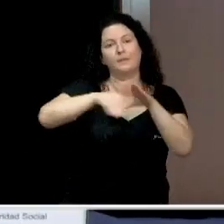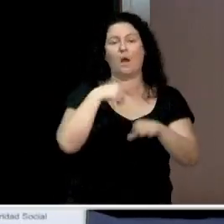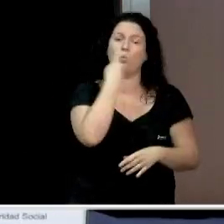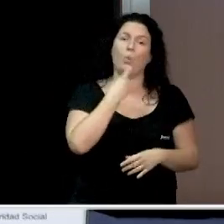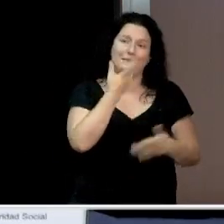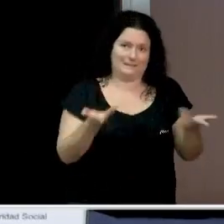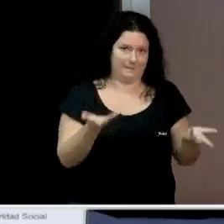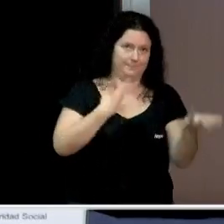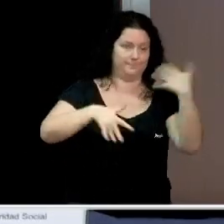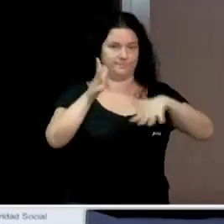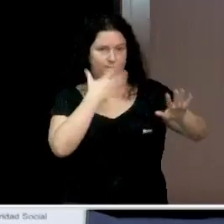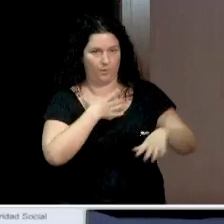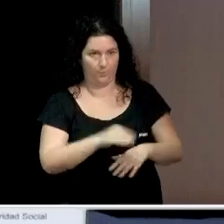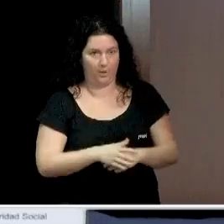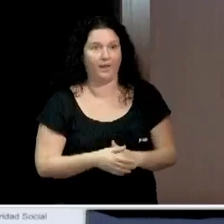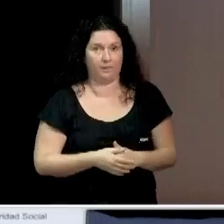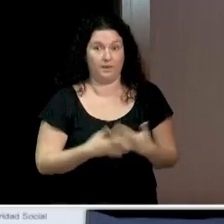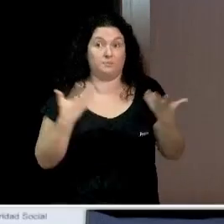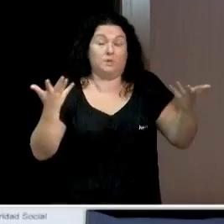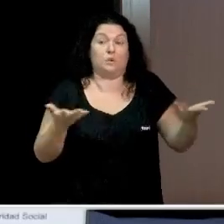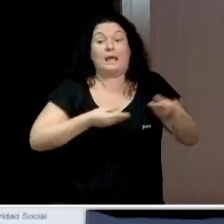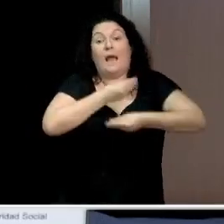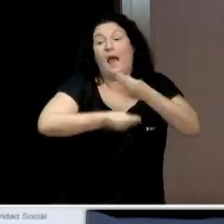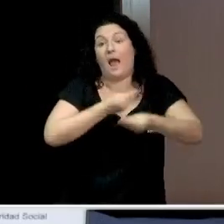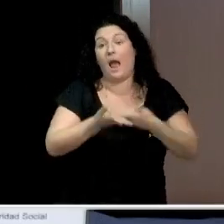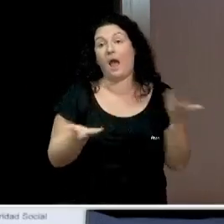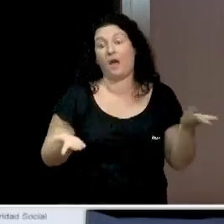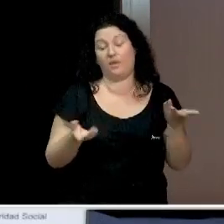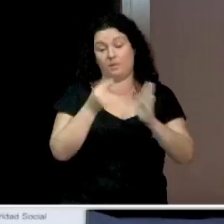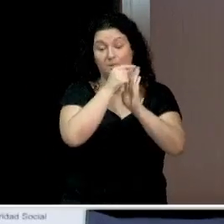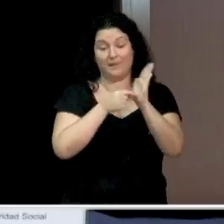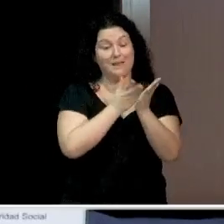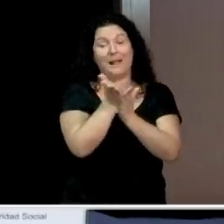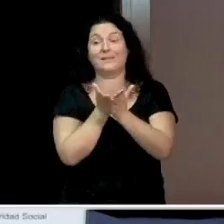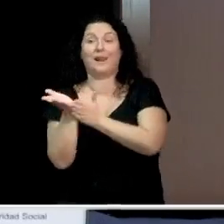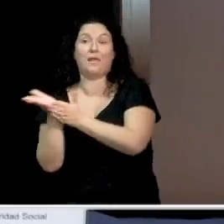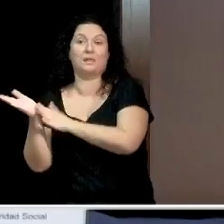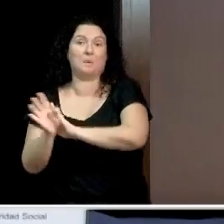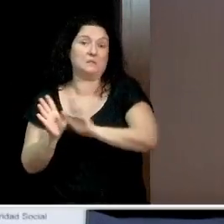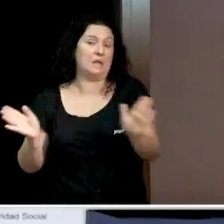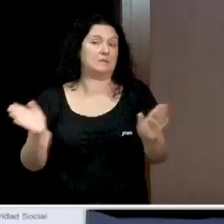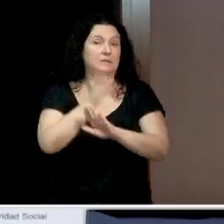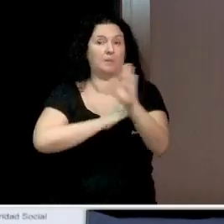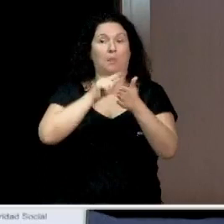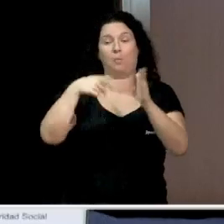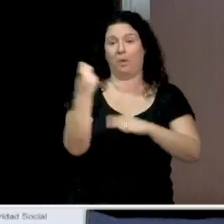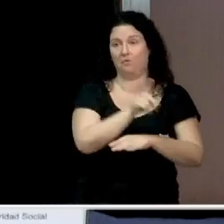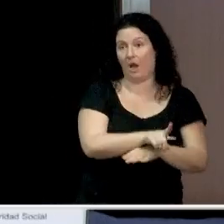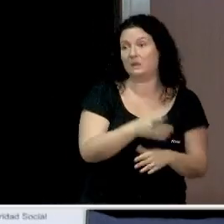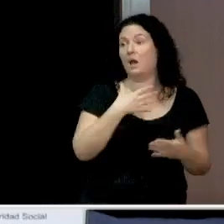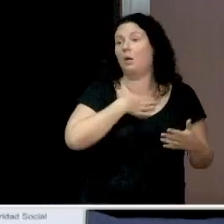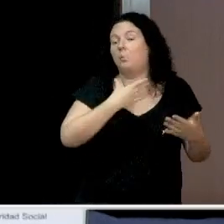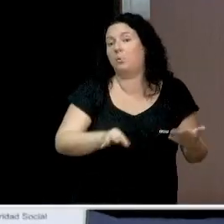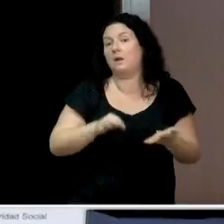con discapacidad. Y en tal caso, bueno, pues lo que tiene que acudir es a las medidas alternativas, concertar la prestación de bienes